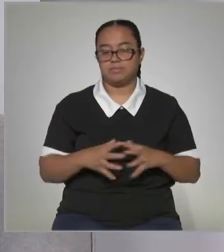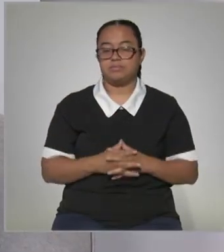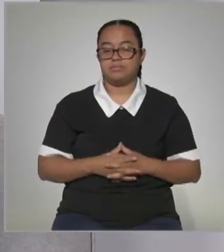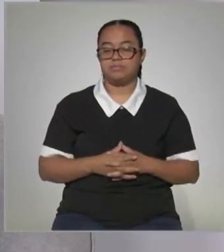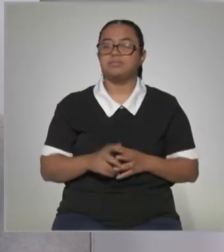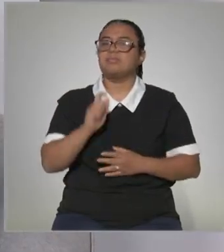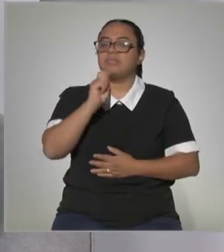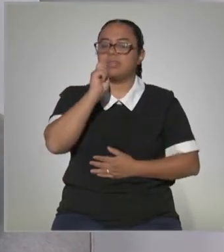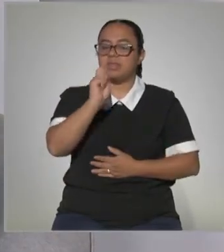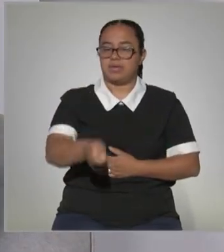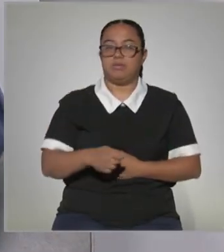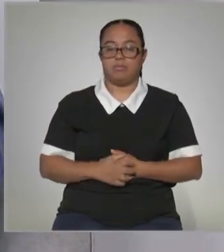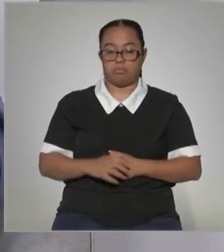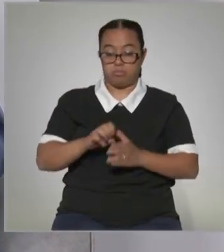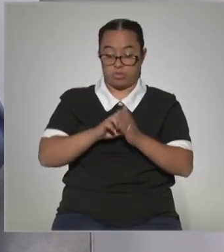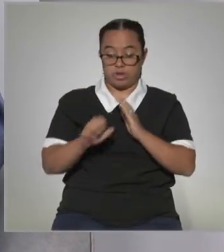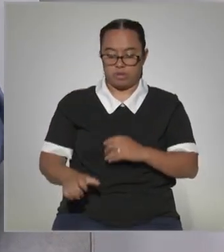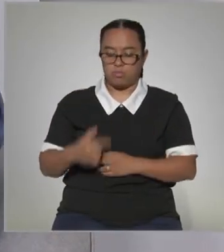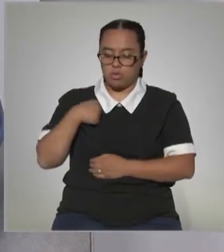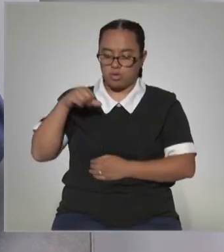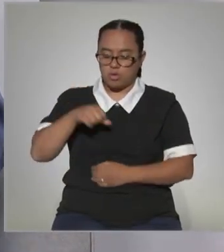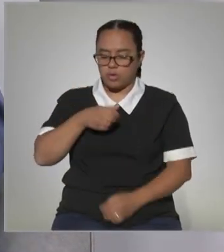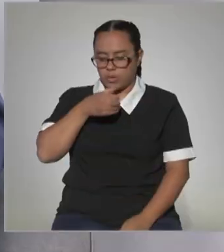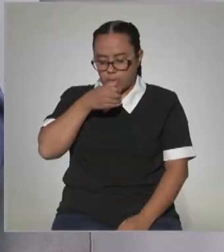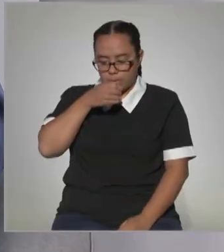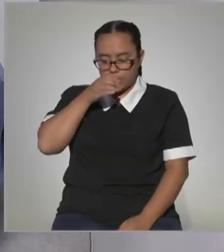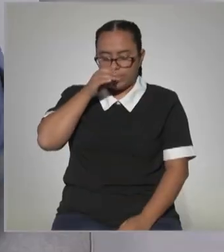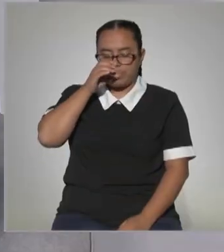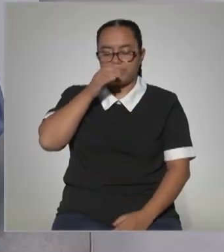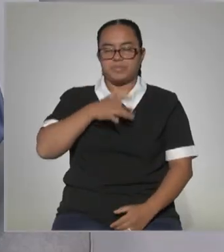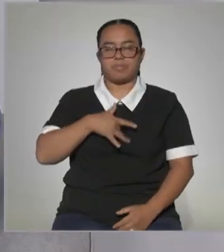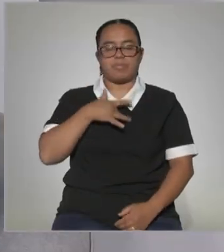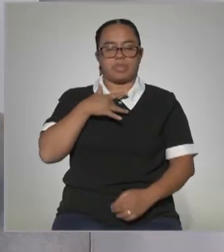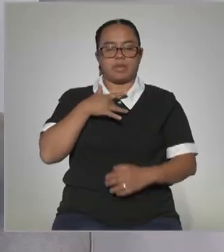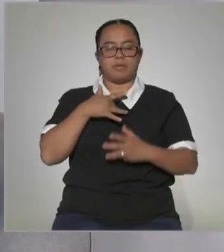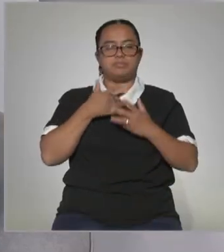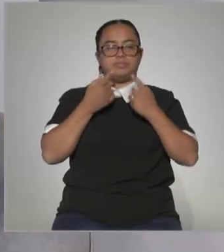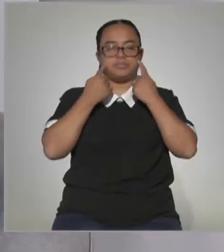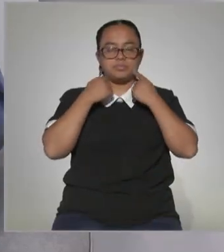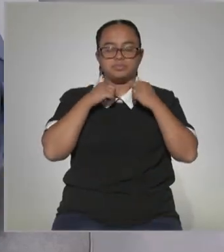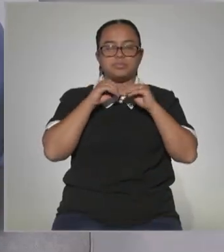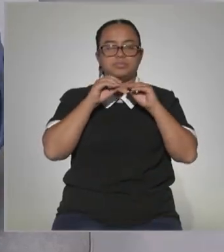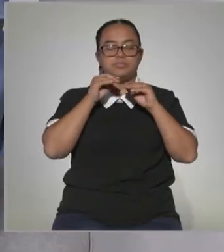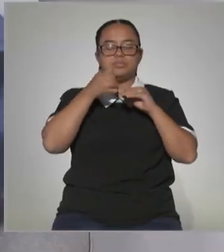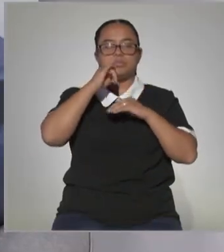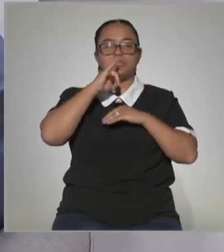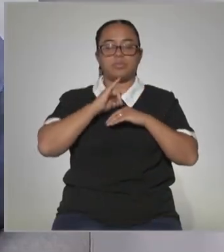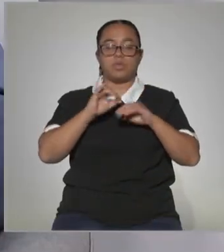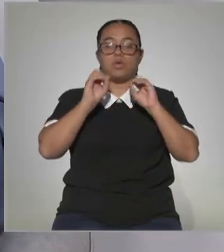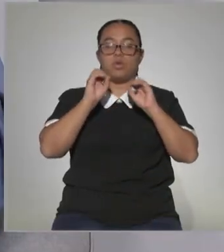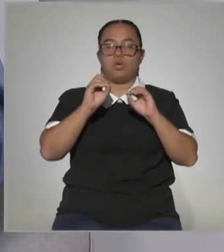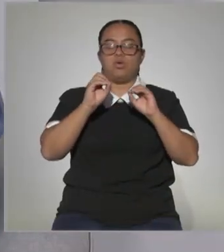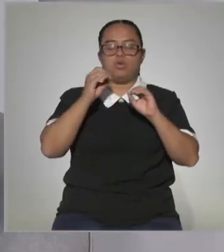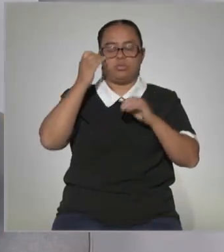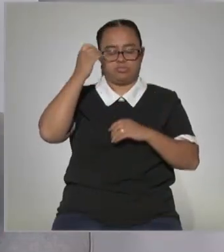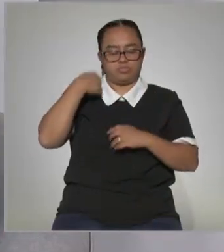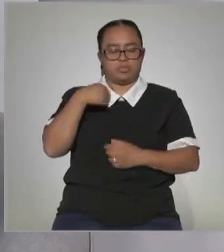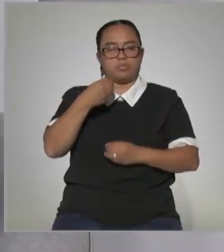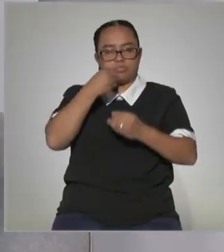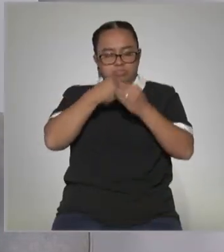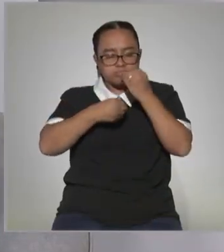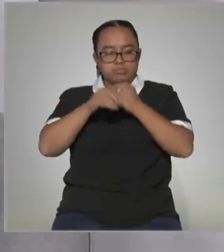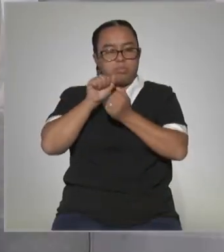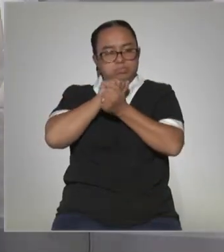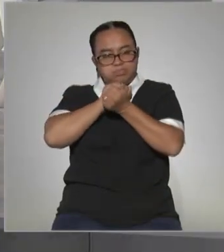Es decir, el tomarse el tiempo, una pausa, masticar, ¿no? Tomarse el tiempo